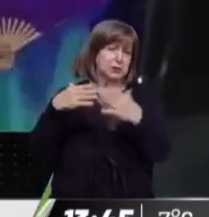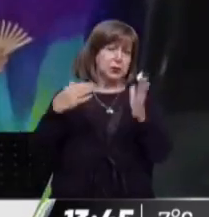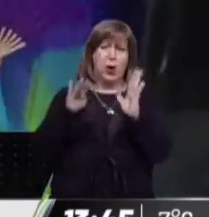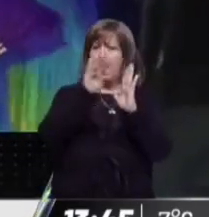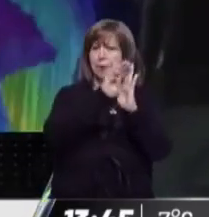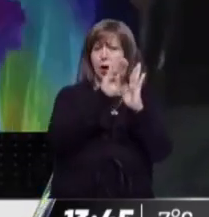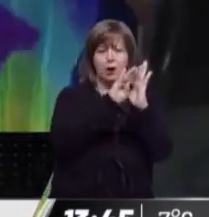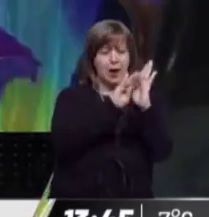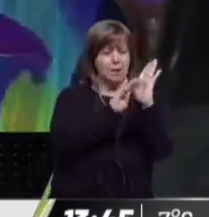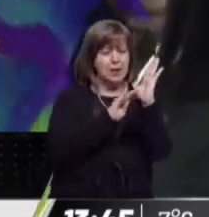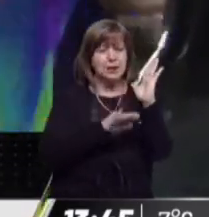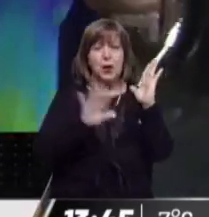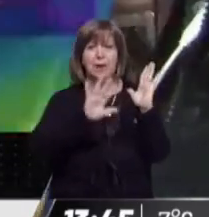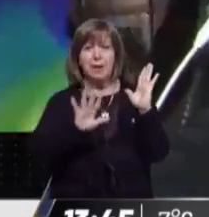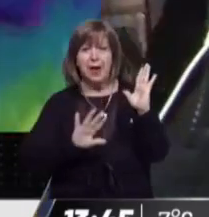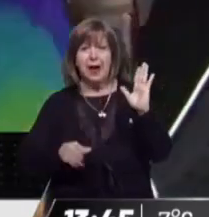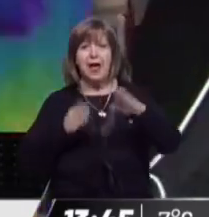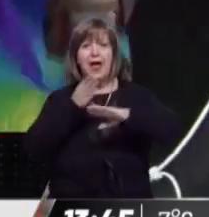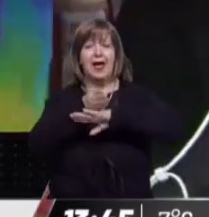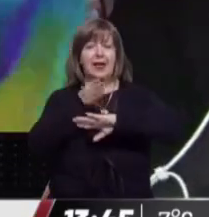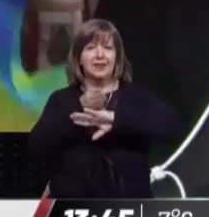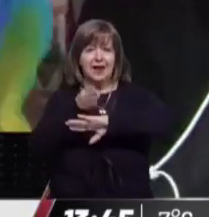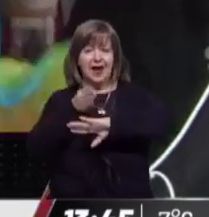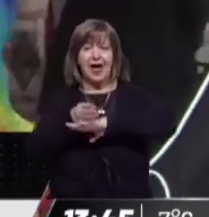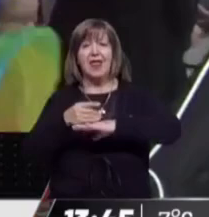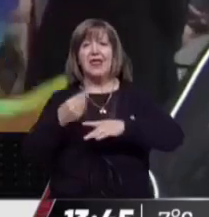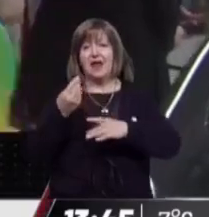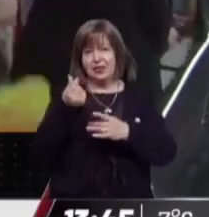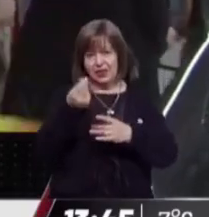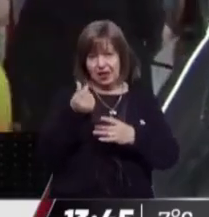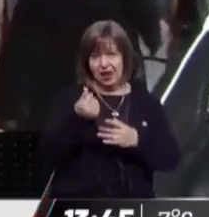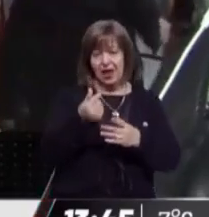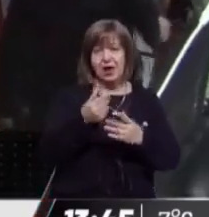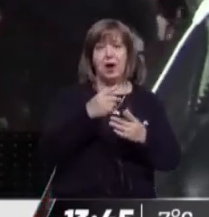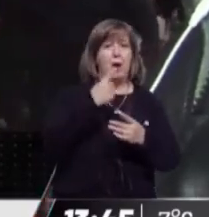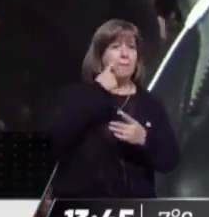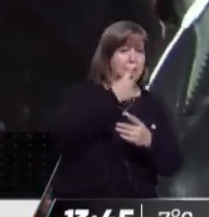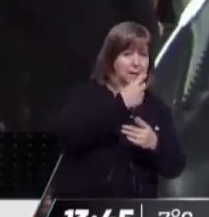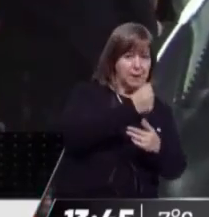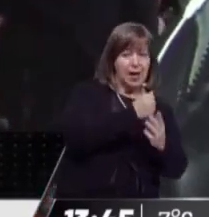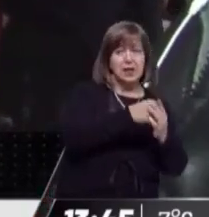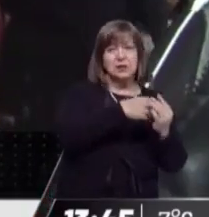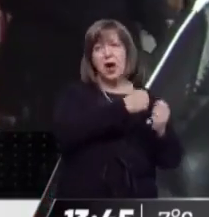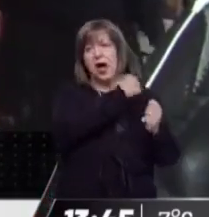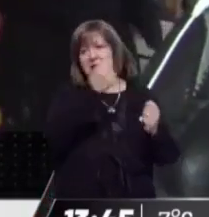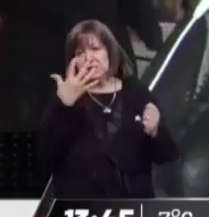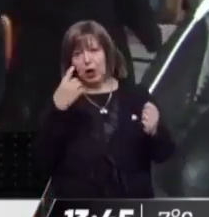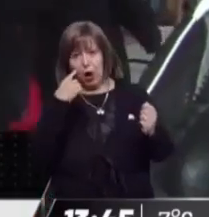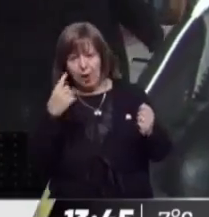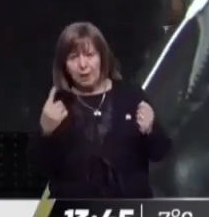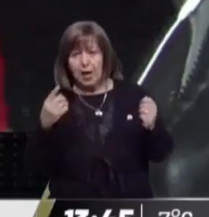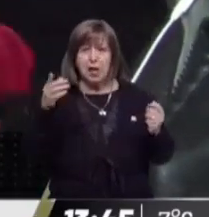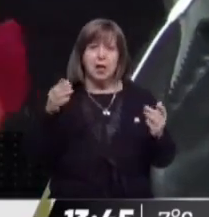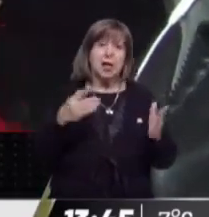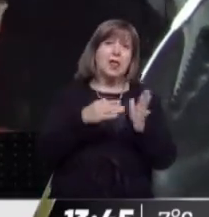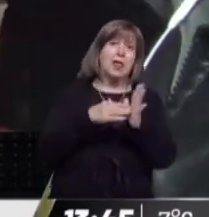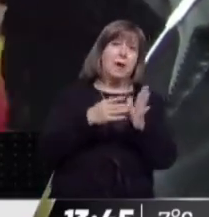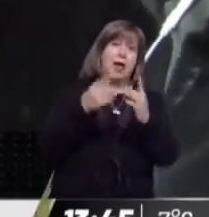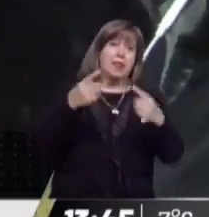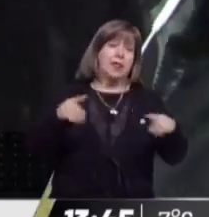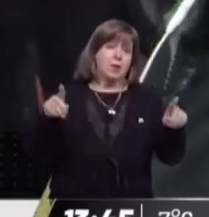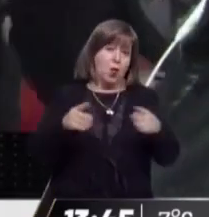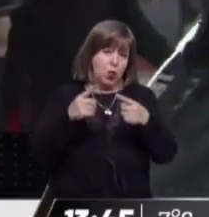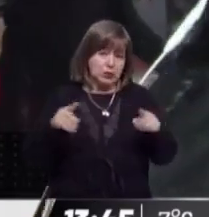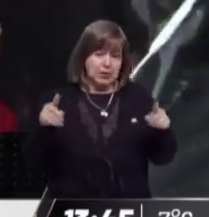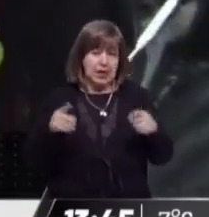programación. Las entradas en las salas tienen un valor que van desde 1.000 pesos y 5.000 pesos en los conciertos que mencionaba.